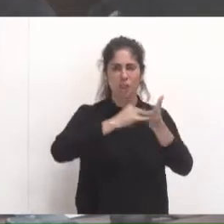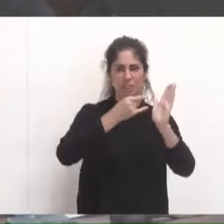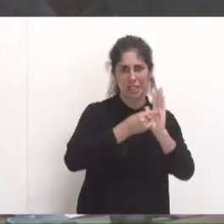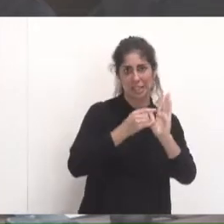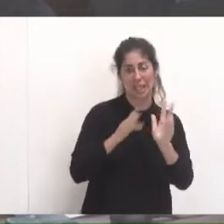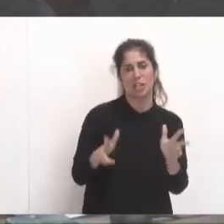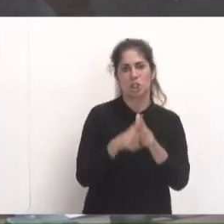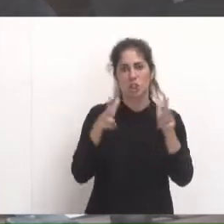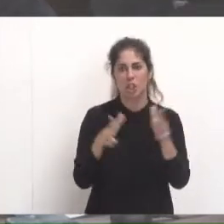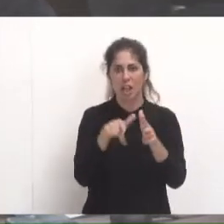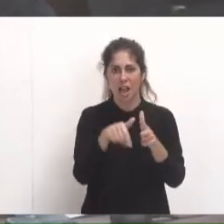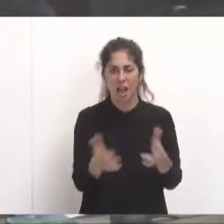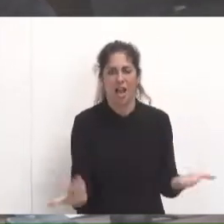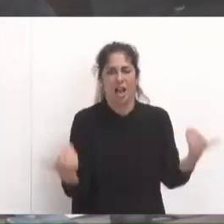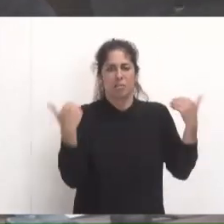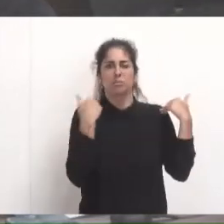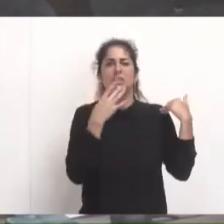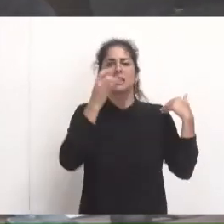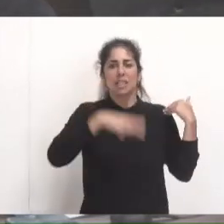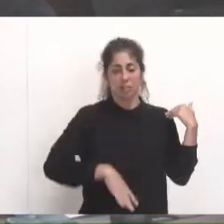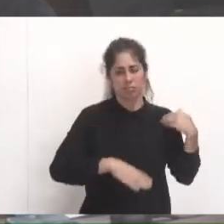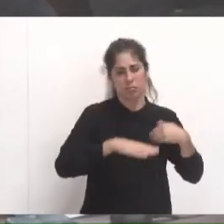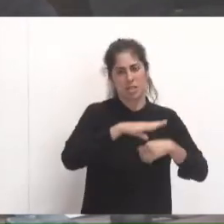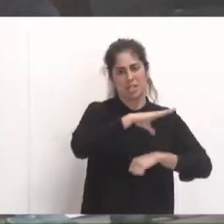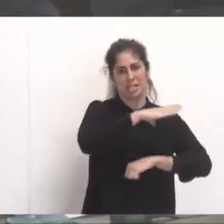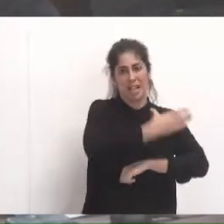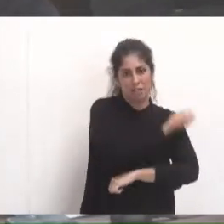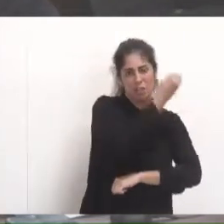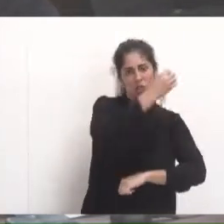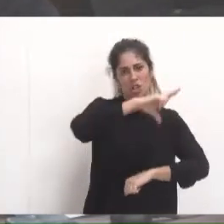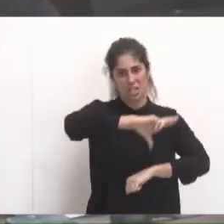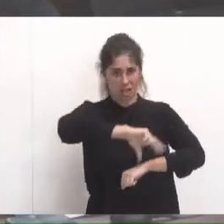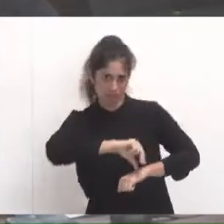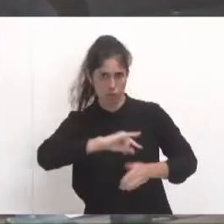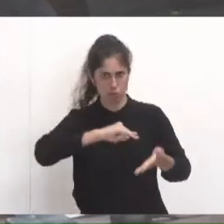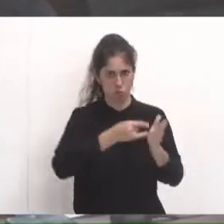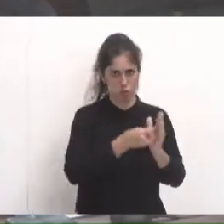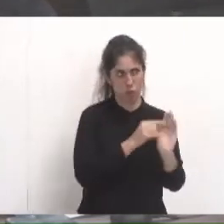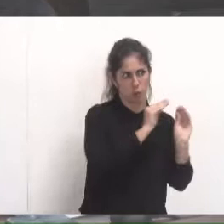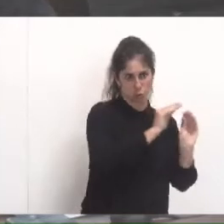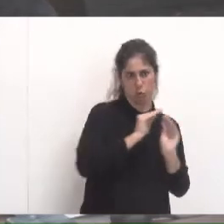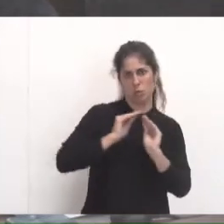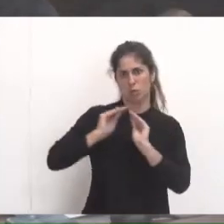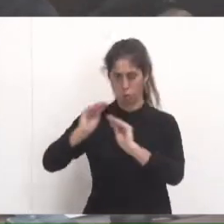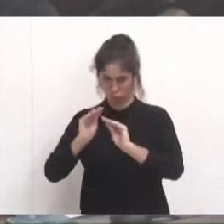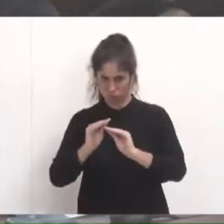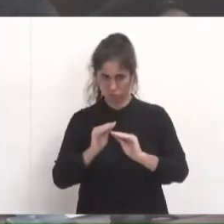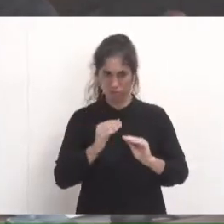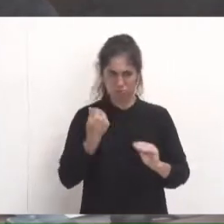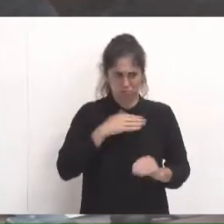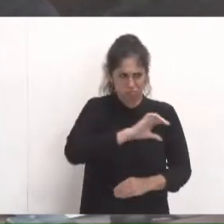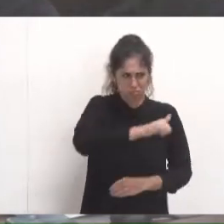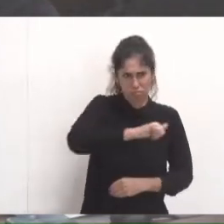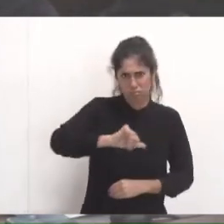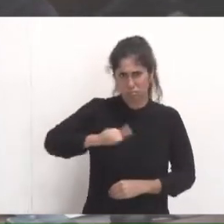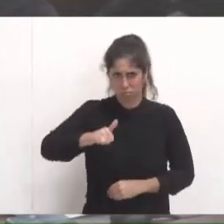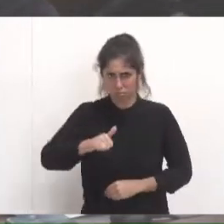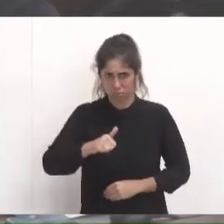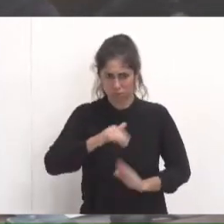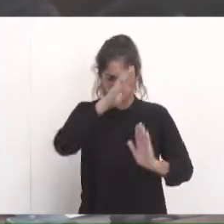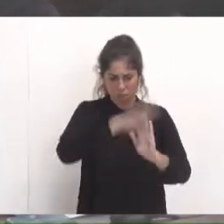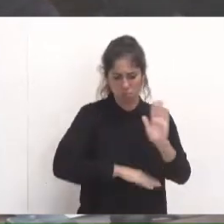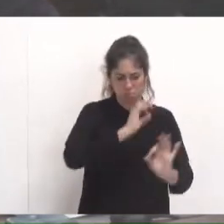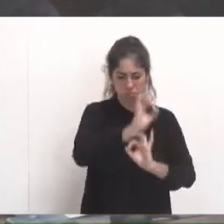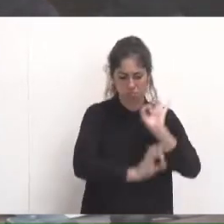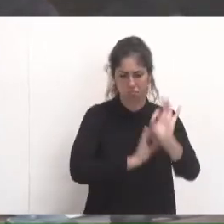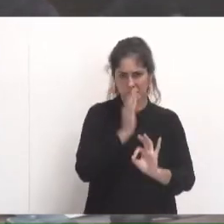elaborados por los cabildos insulares en sus respectivos proyectos. Y están aprobados, porque a veces no olvidamos, y planificados,